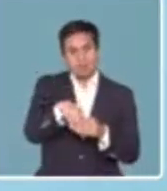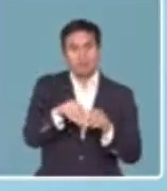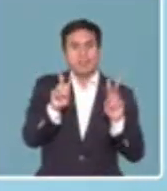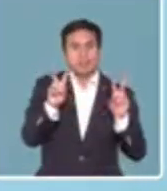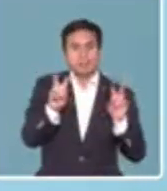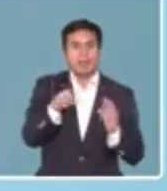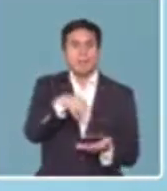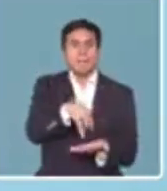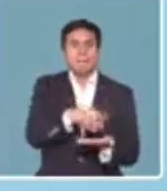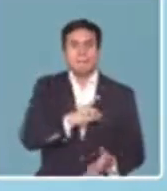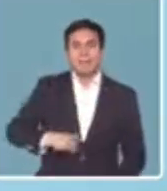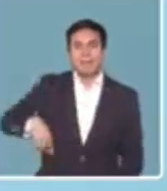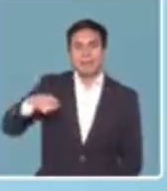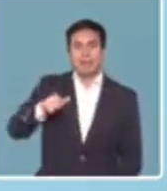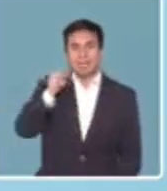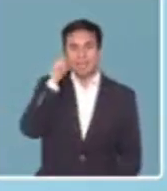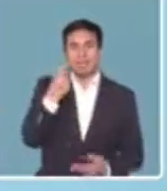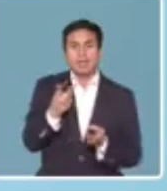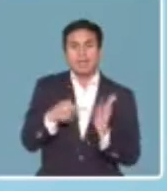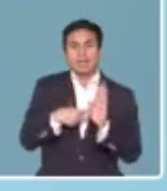muchas de las cosas del Parlamento. Por ejemplo, ayer